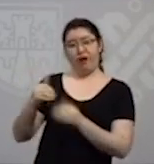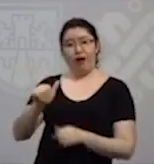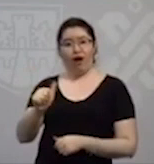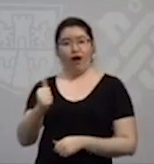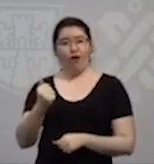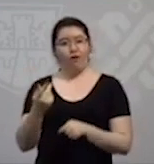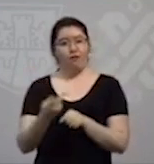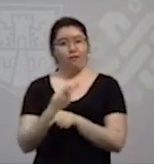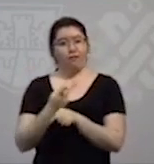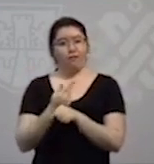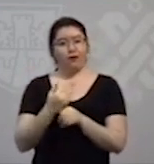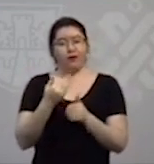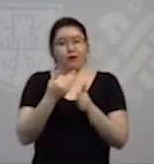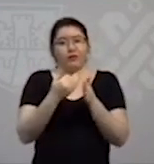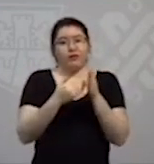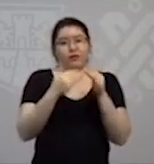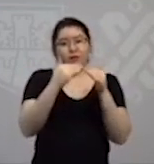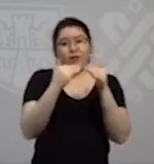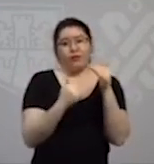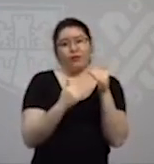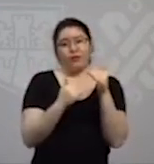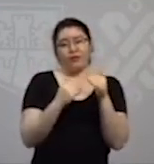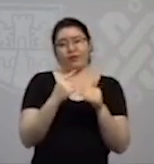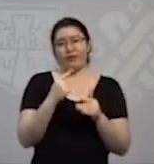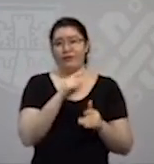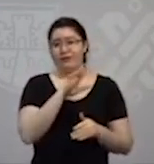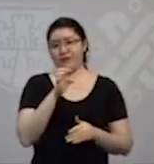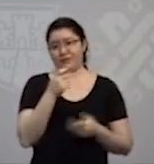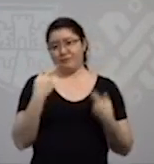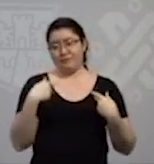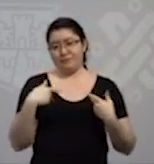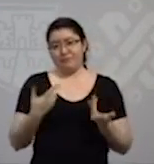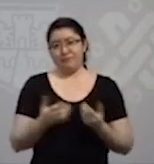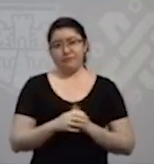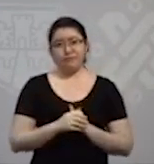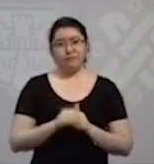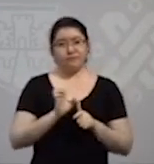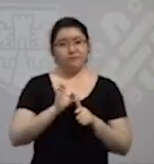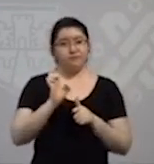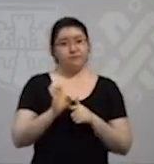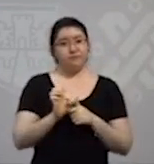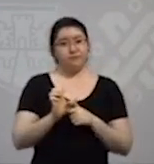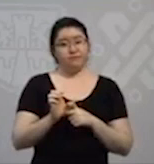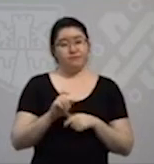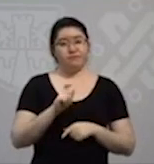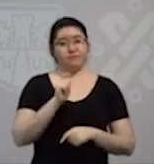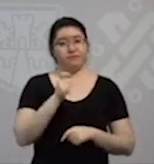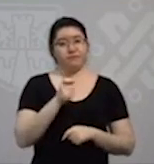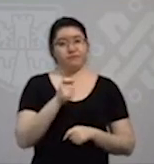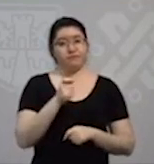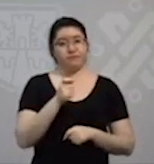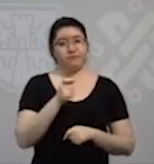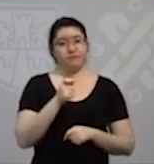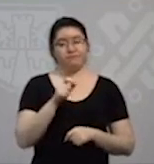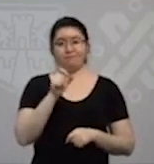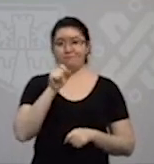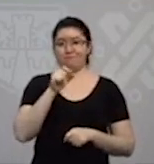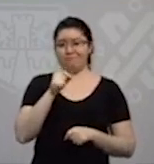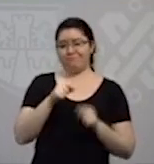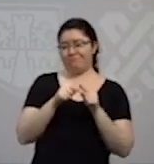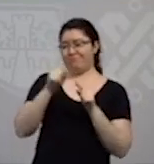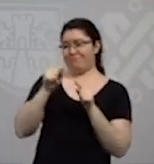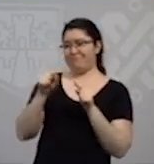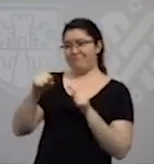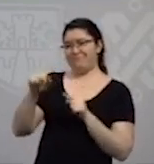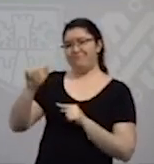redujo a menos de 7,500 personas. Entonces, es coincidente con las otras